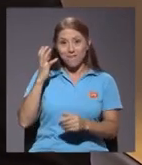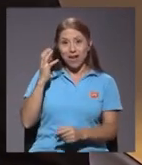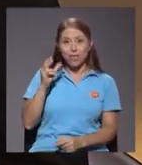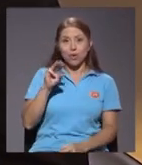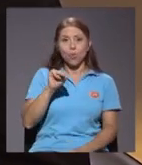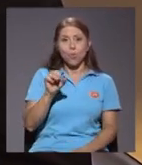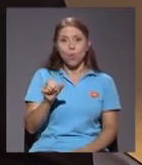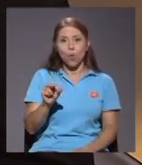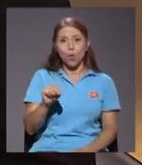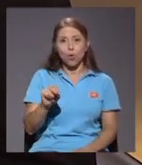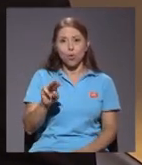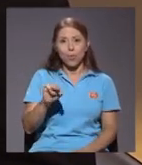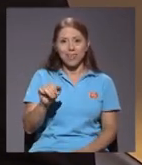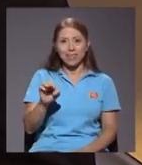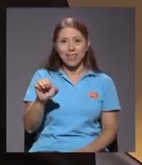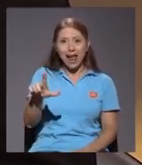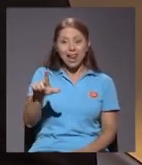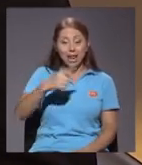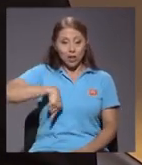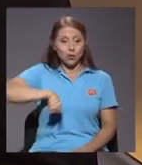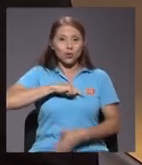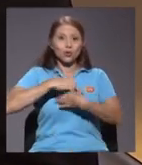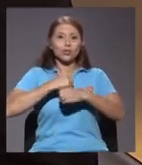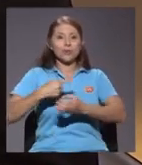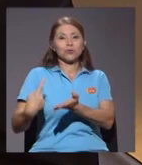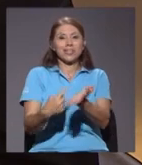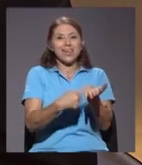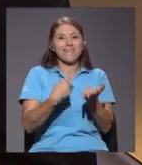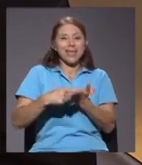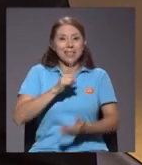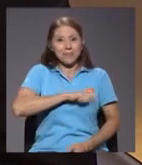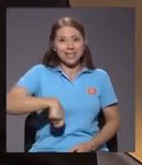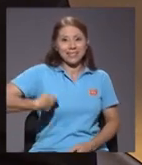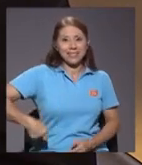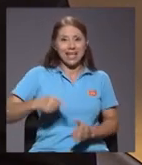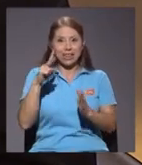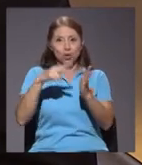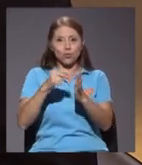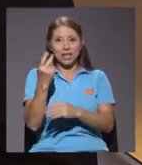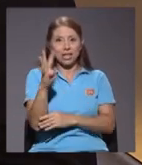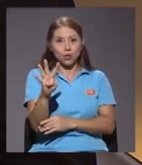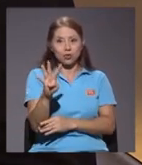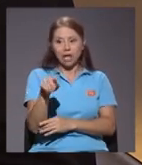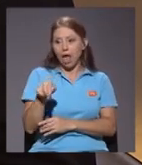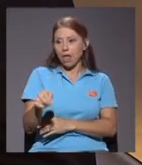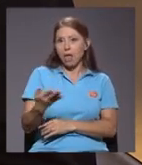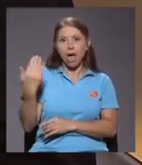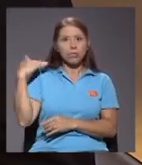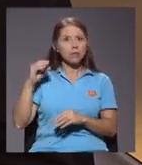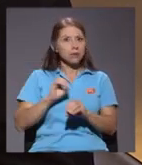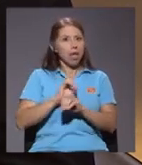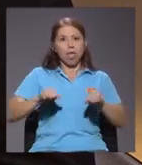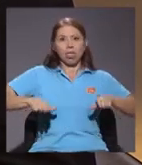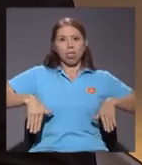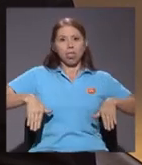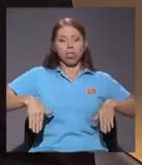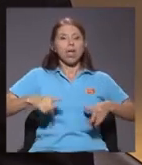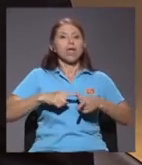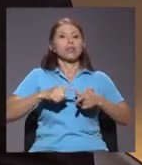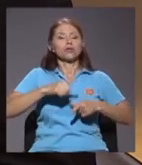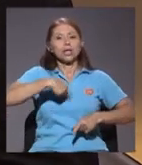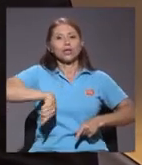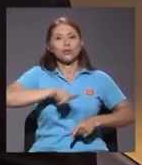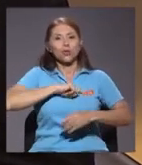reto importante el debate presidencial de 2014 monumental nunca había hecho debate presidencial hicimos el debate presidencial y